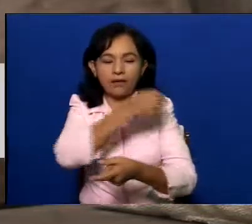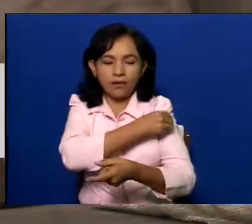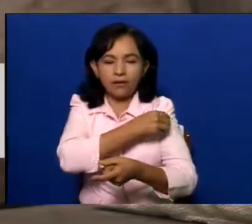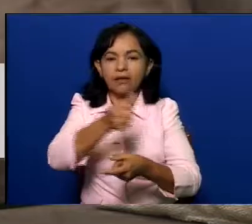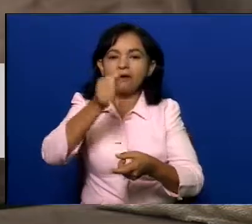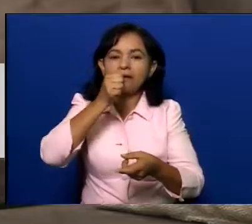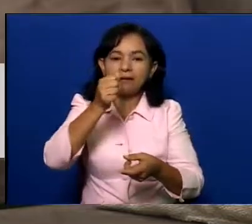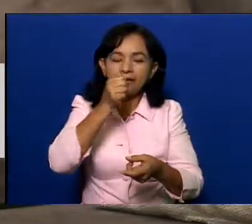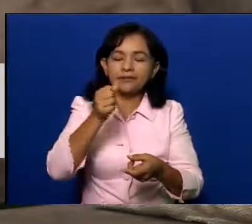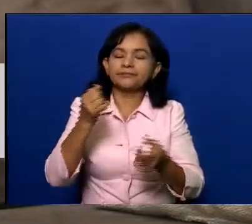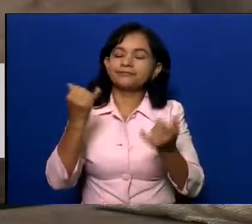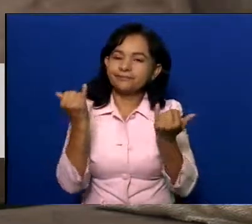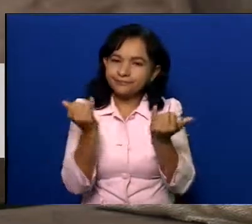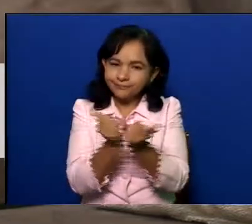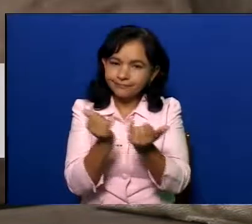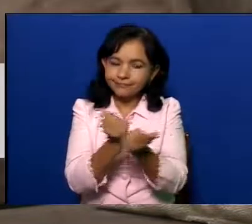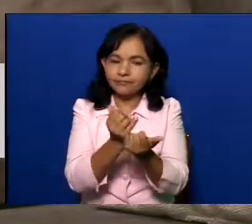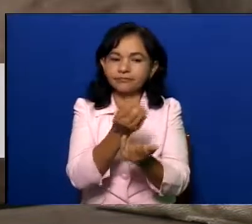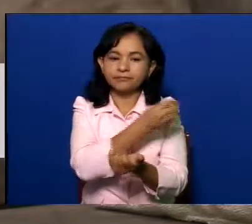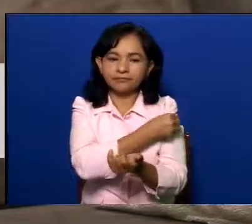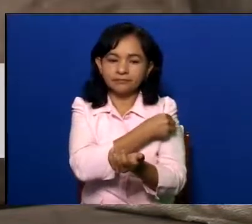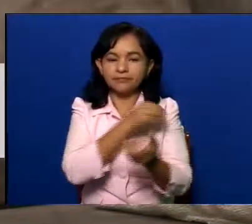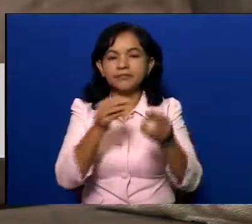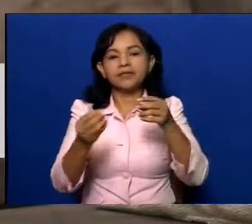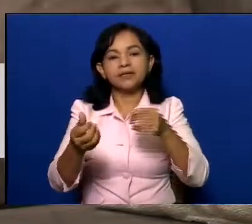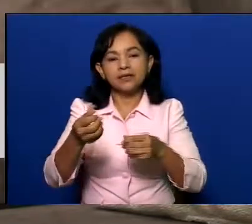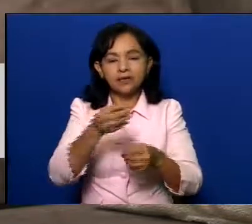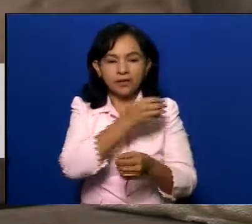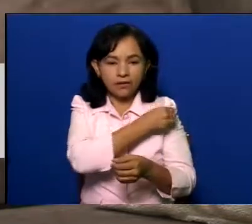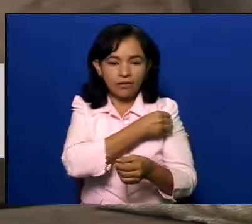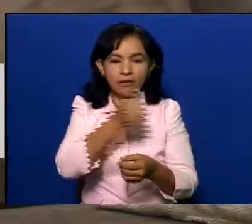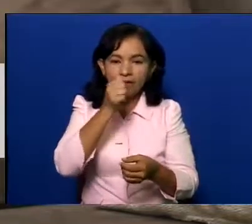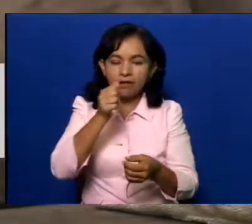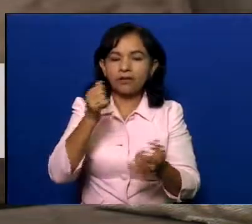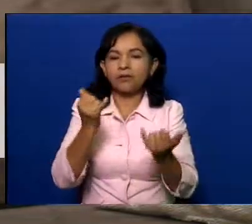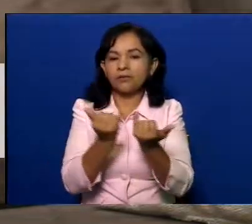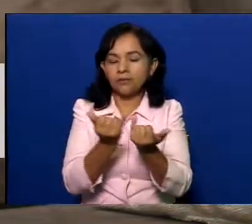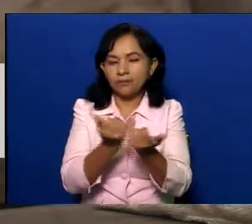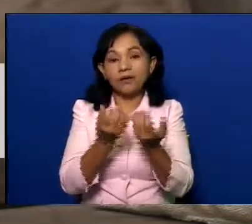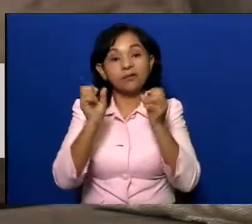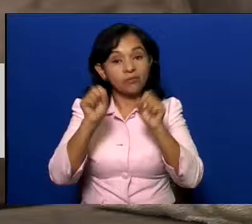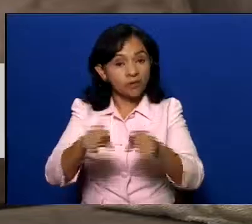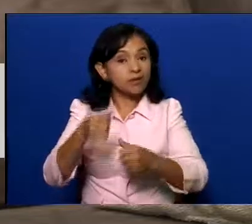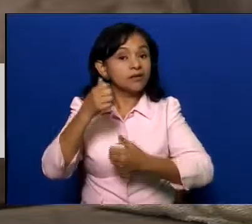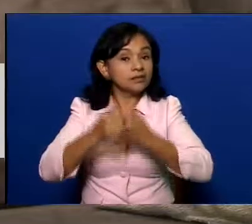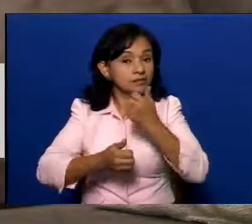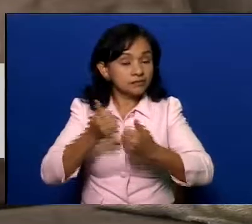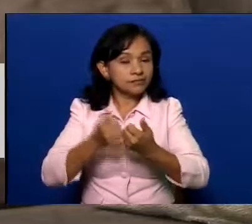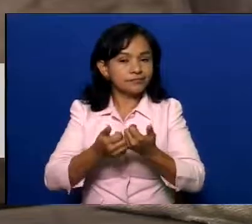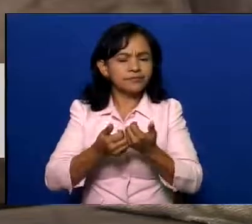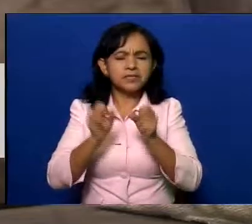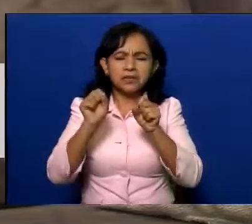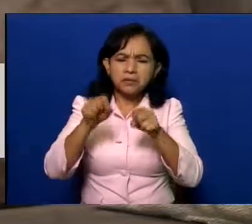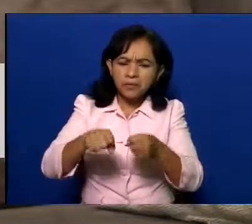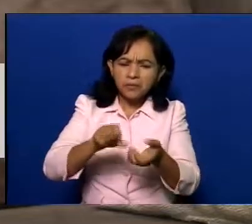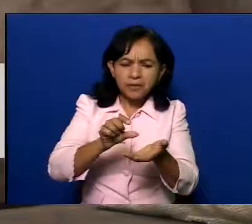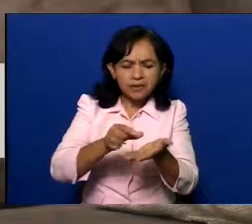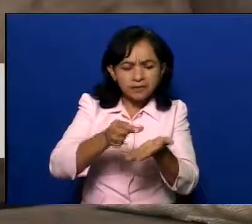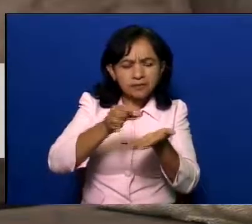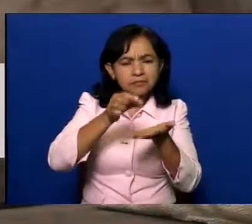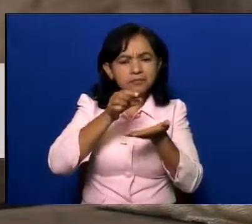ejemplo, o sea, se puede tomar, pero tomar en cantidades importantes hace que